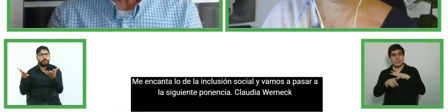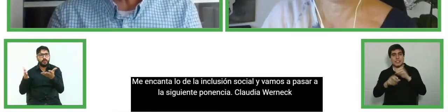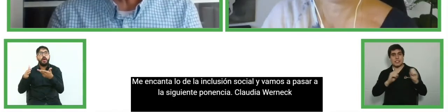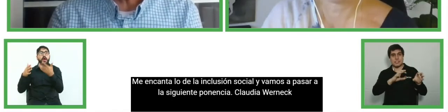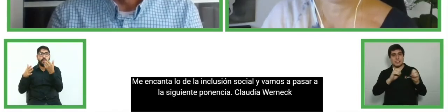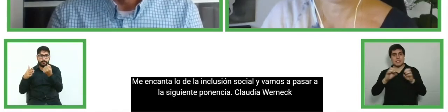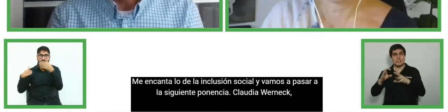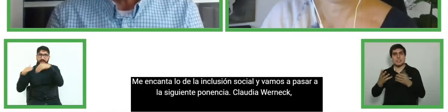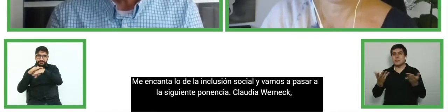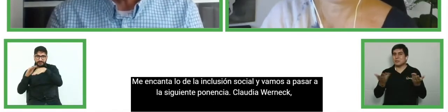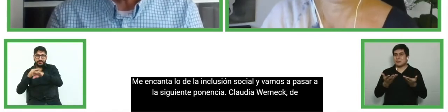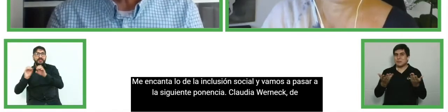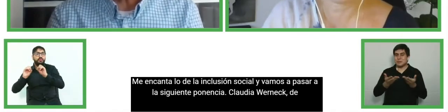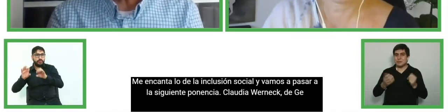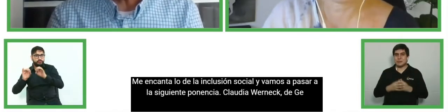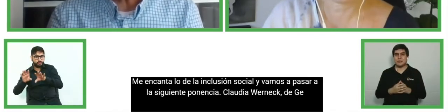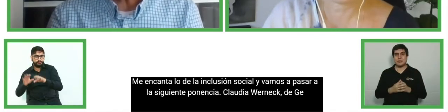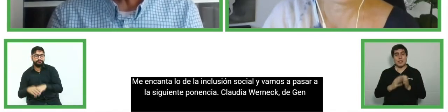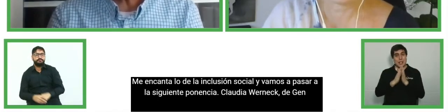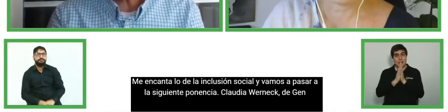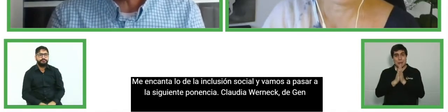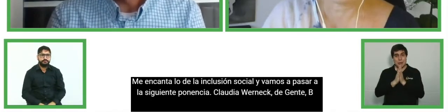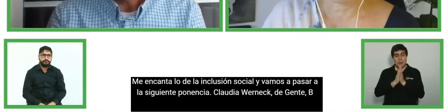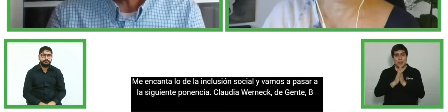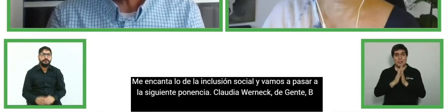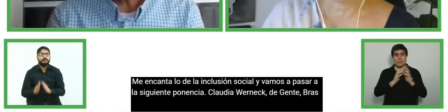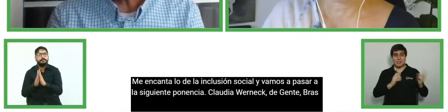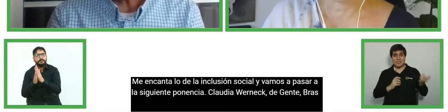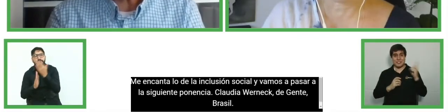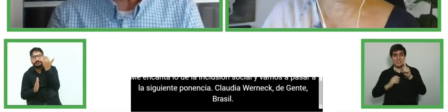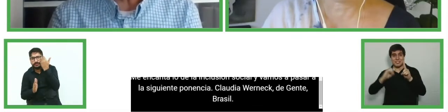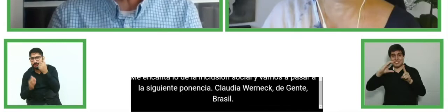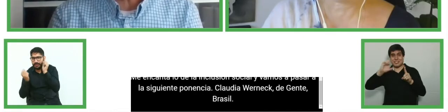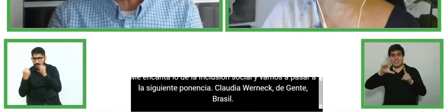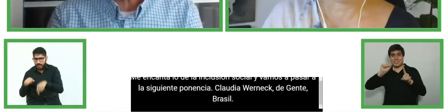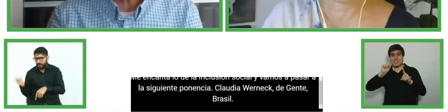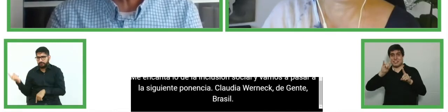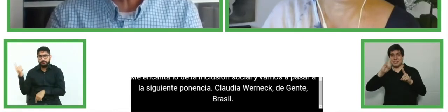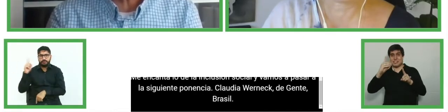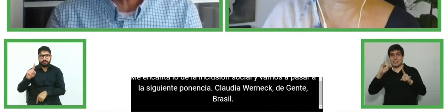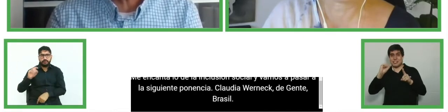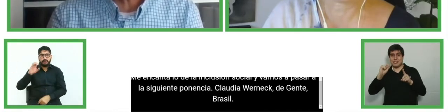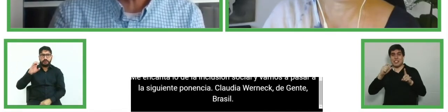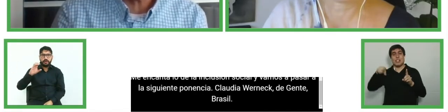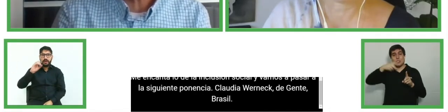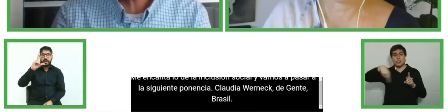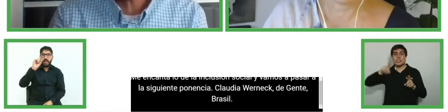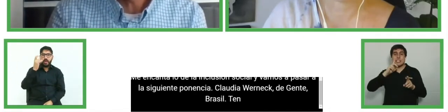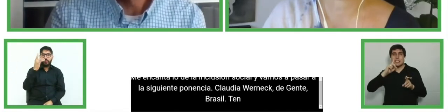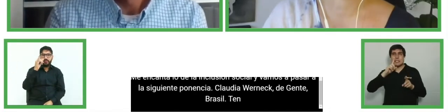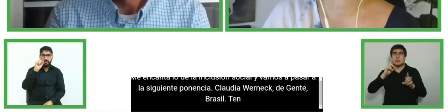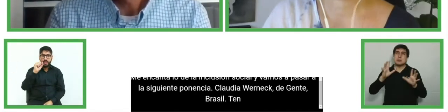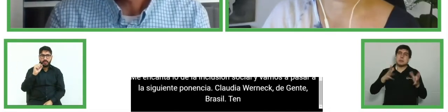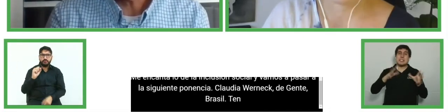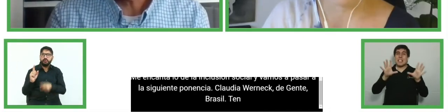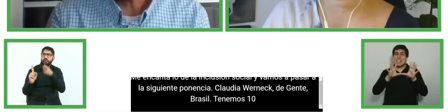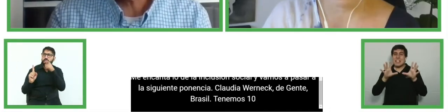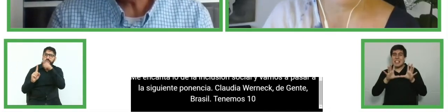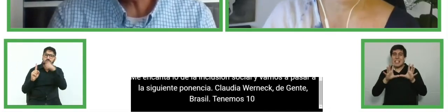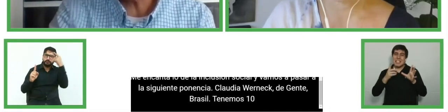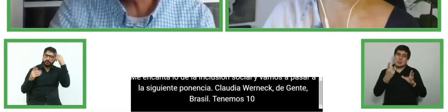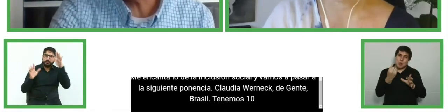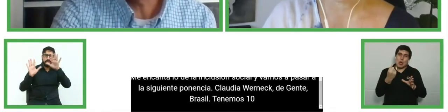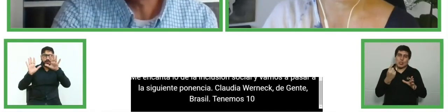en la educación. Entonces, por favor, Claudia, si eres tan amable, recordemos todos que tenemos 10 minutos,